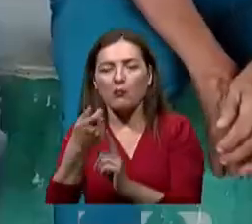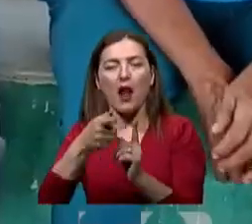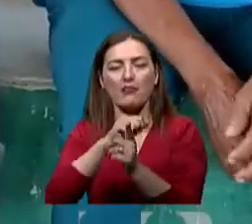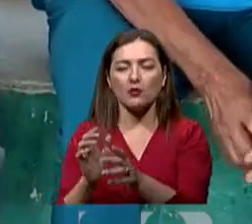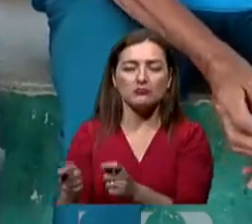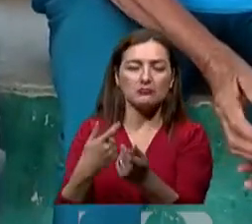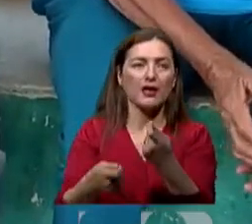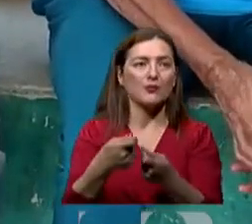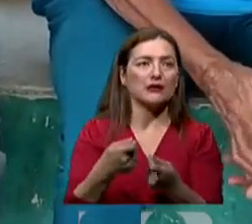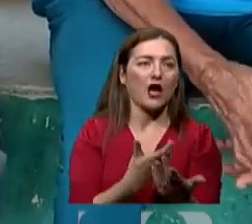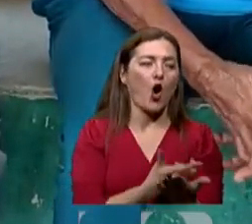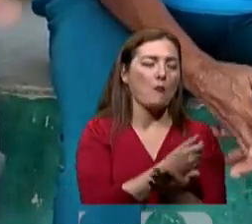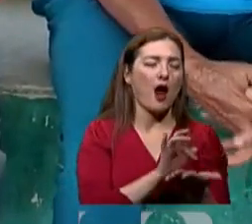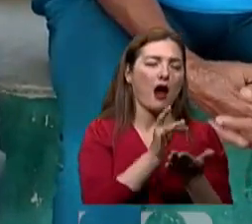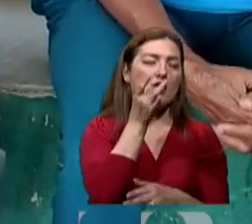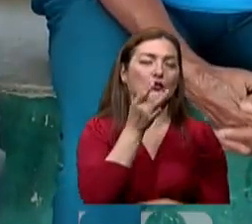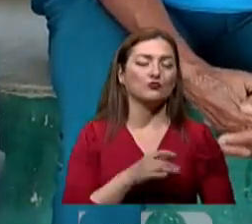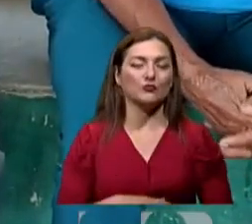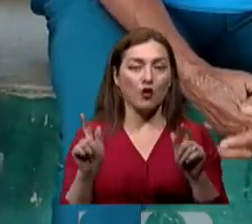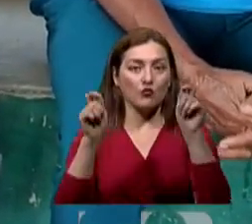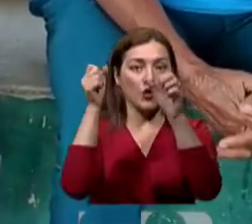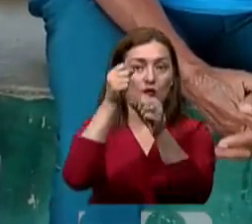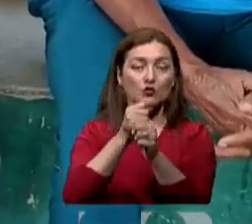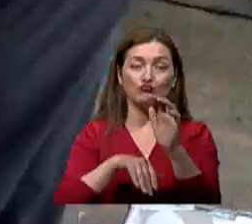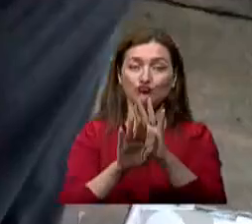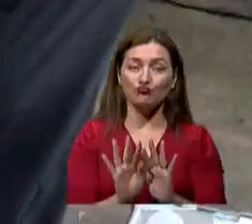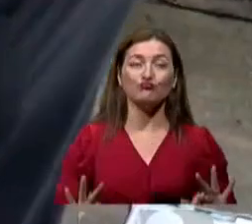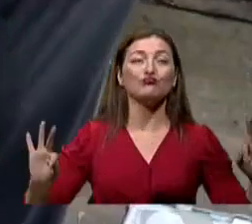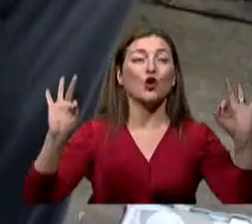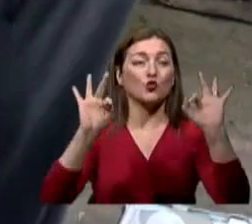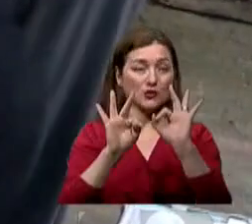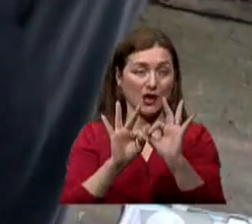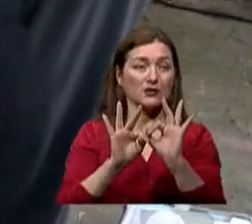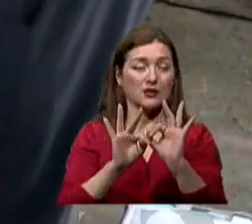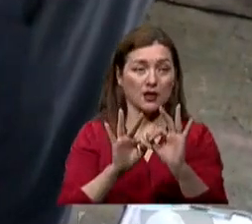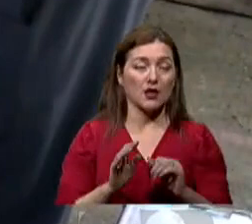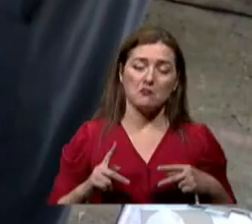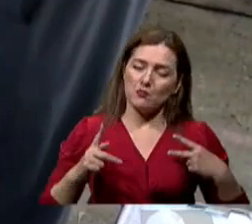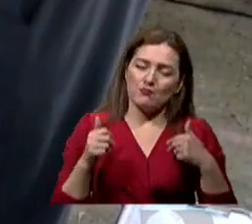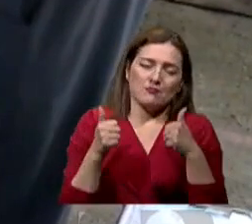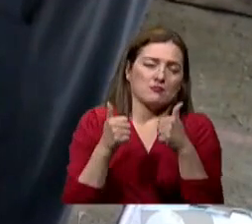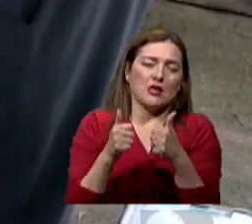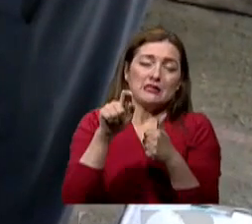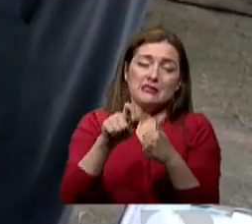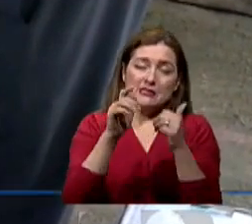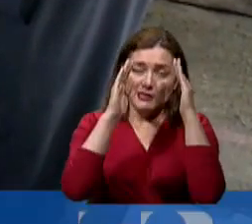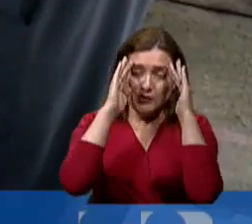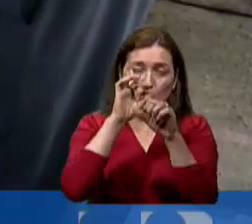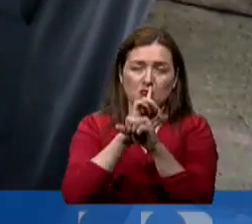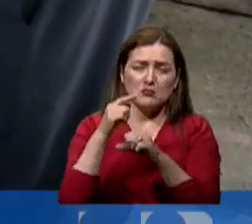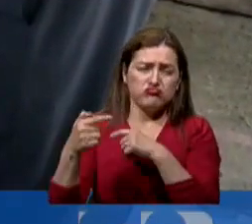vende. Sostienen que el aporte de Suma Causay Huasi es importante, pero que sus necesidades por atención